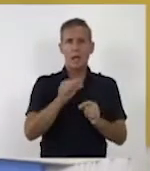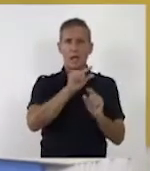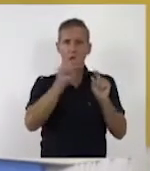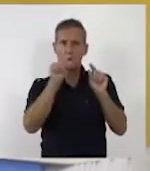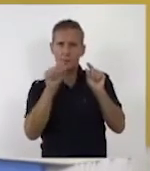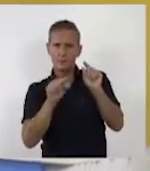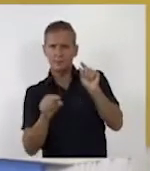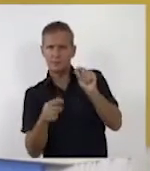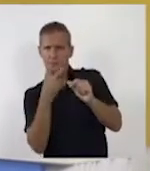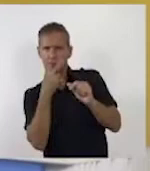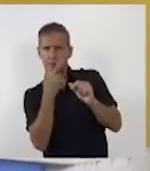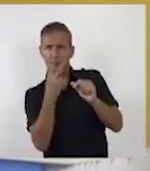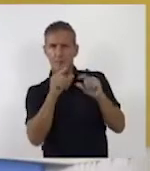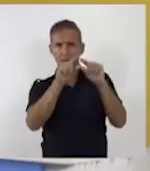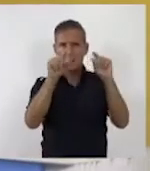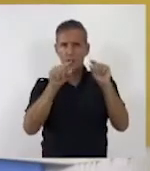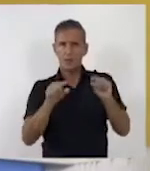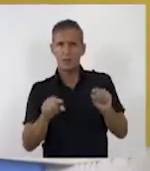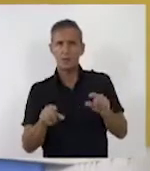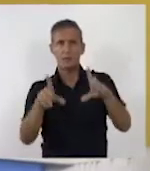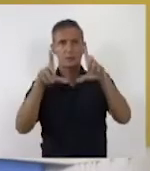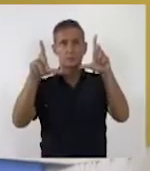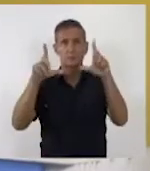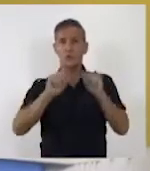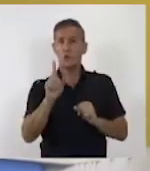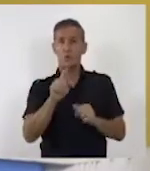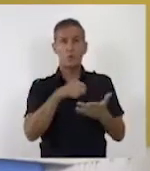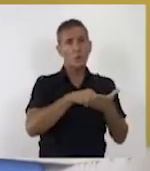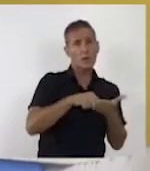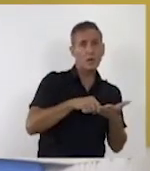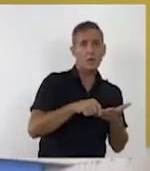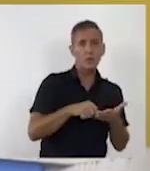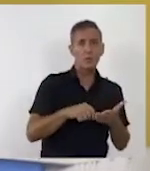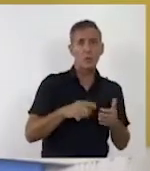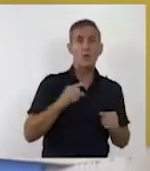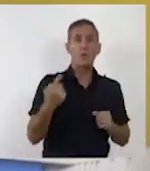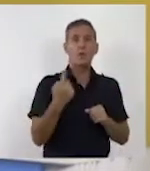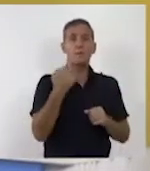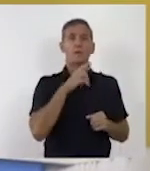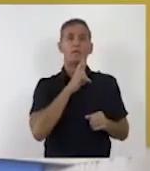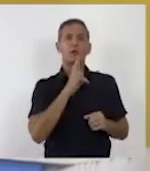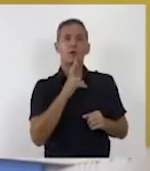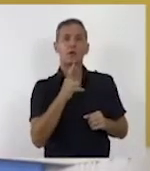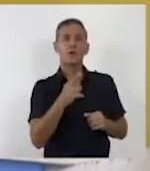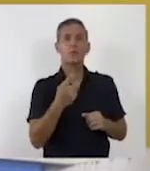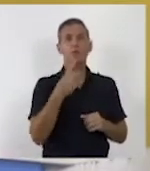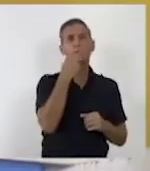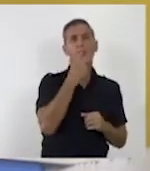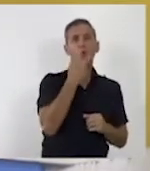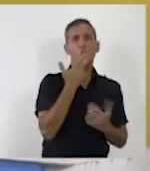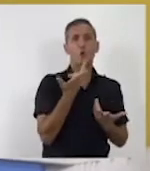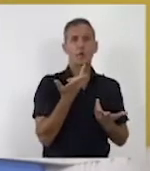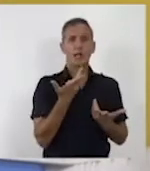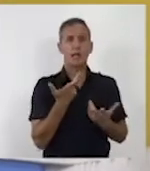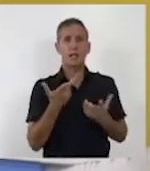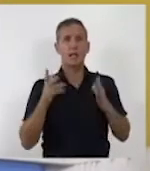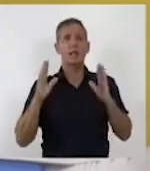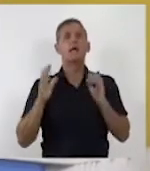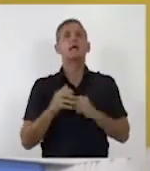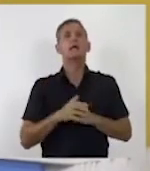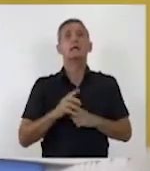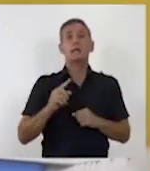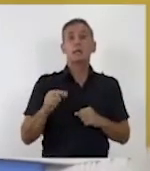observen las oraciones en pantalla no las copien vamos a responder este ejercicio oralmente en la casa de manera que se